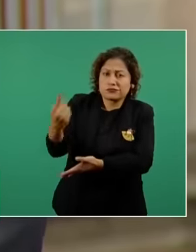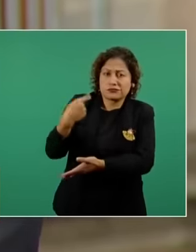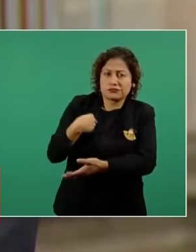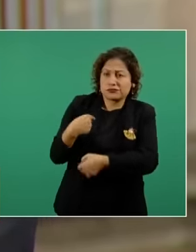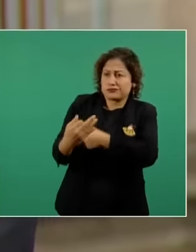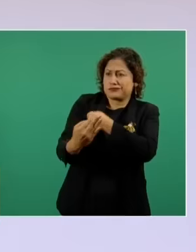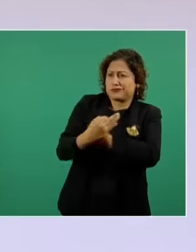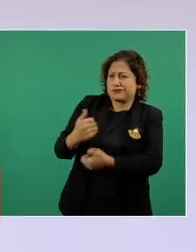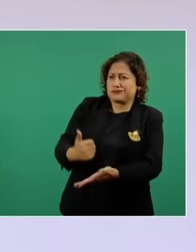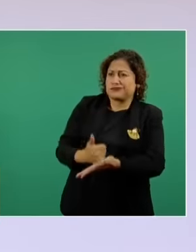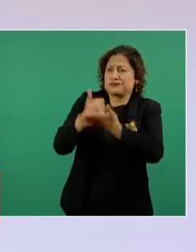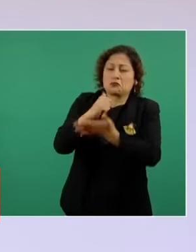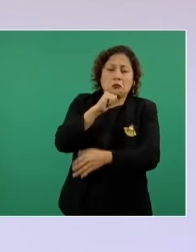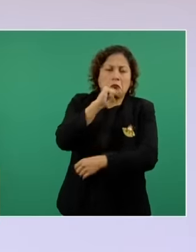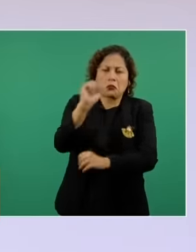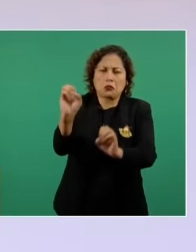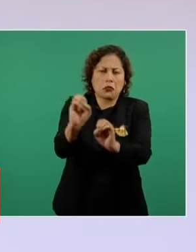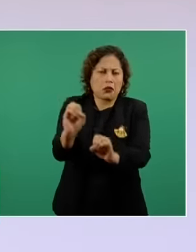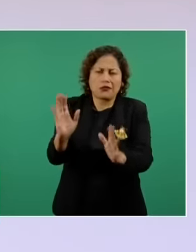recibido.